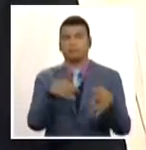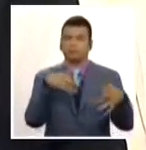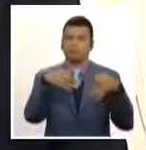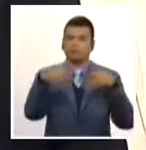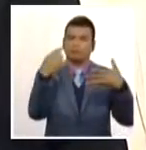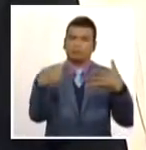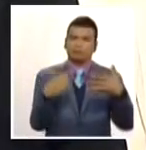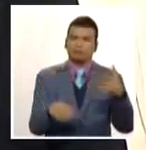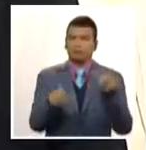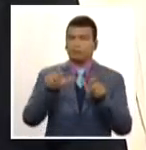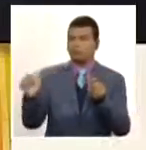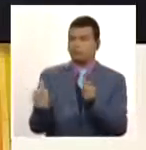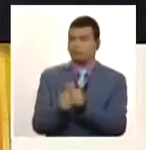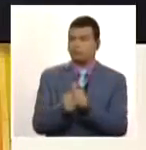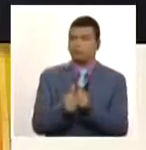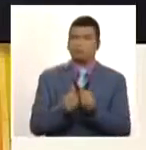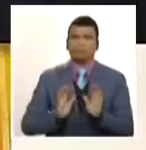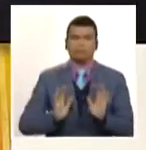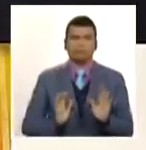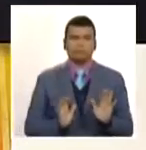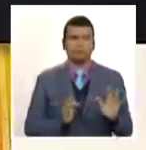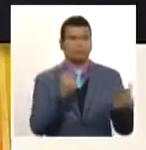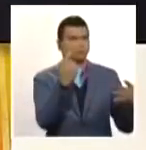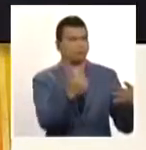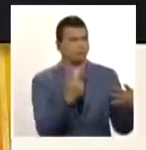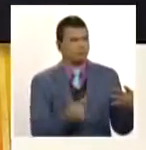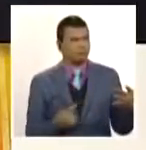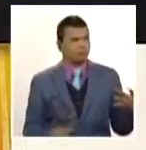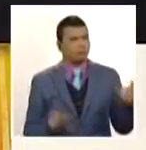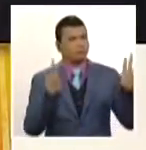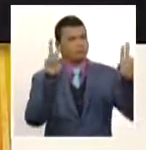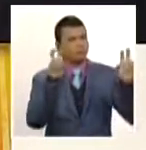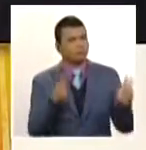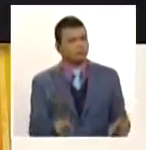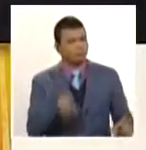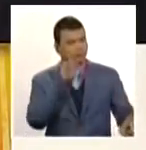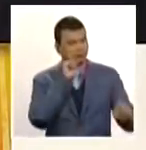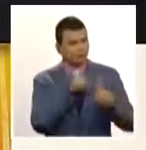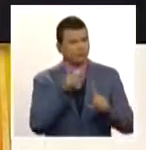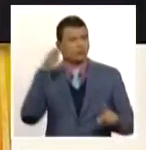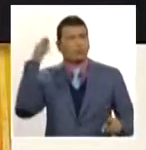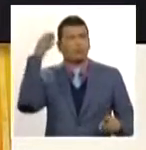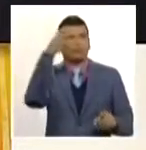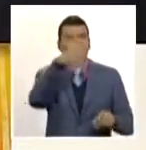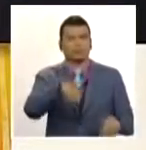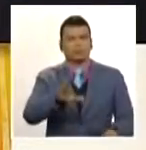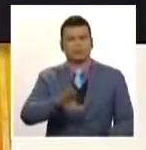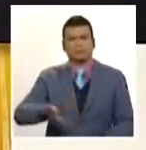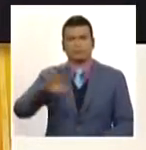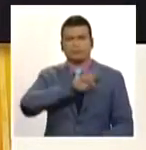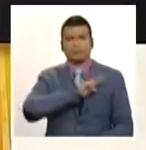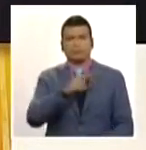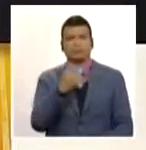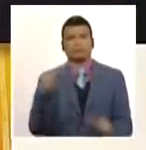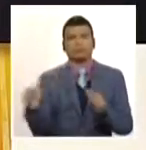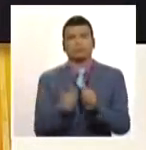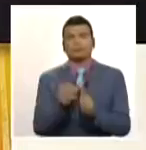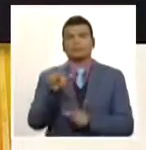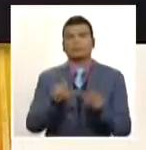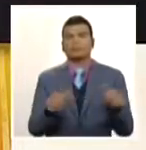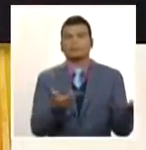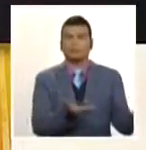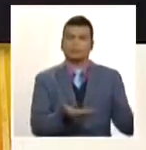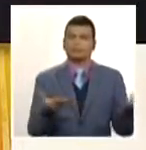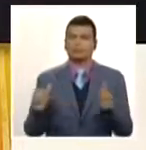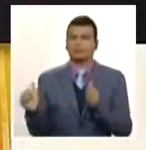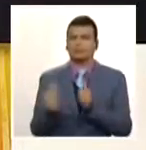los invitados que tenemos hoy. Los diferentes ejes para nuestro futuro los vamos a analizar, así que ya están nuestros invitados, procedemos